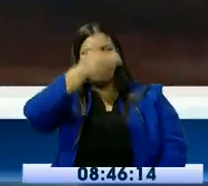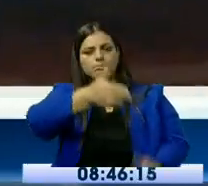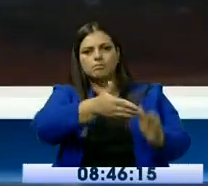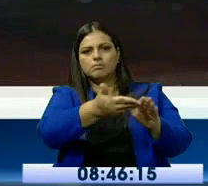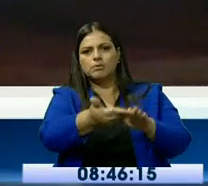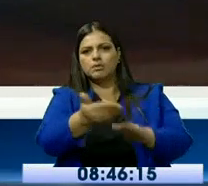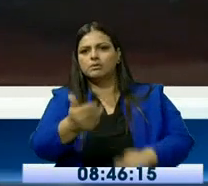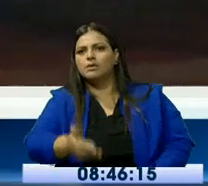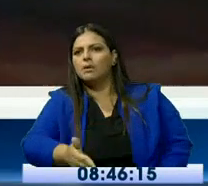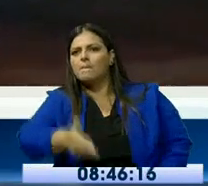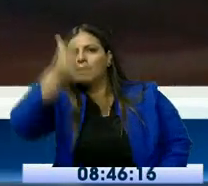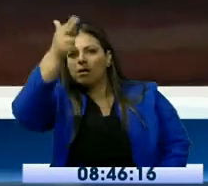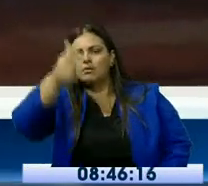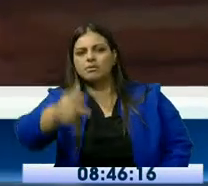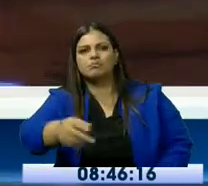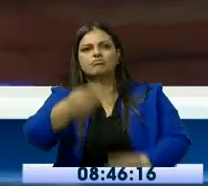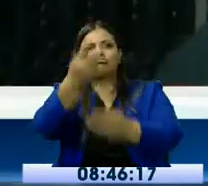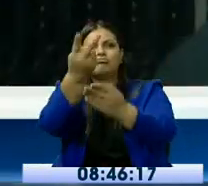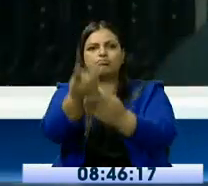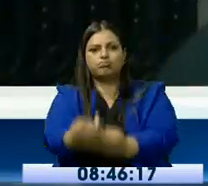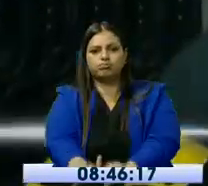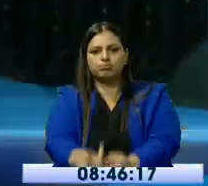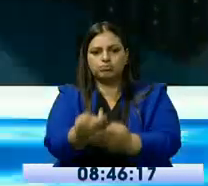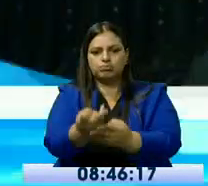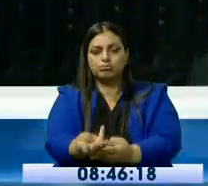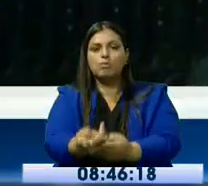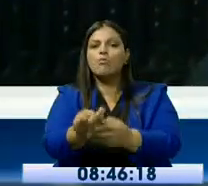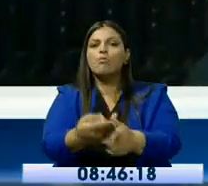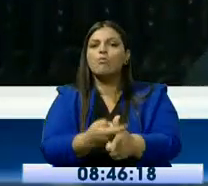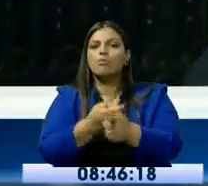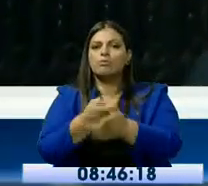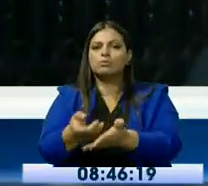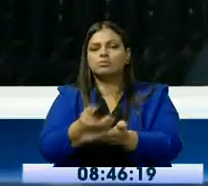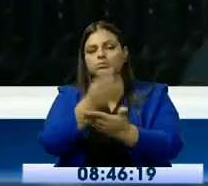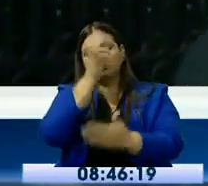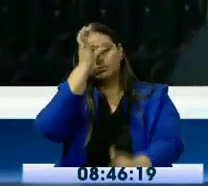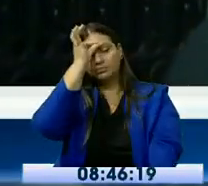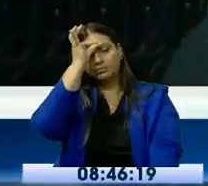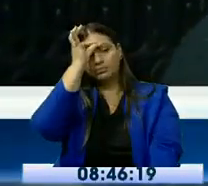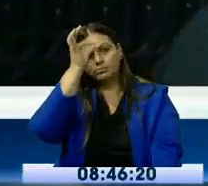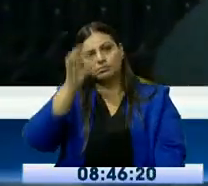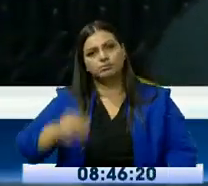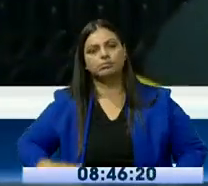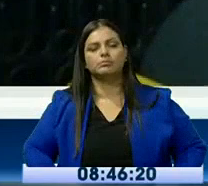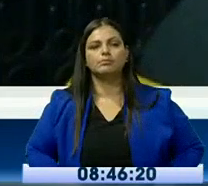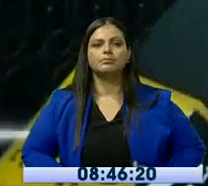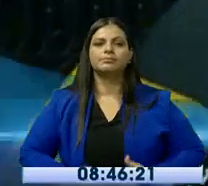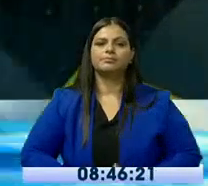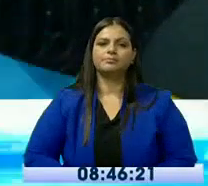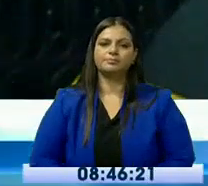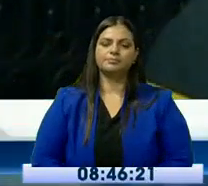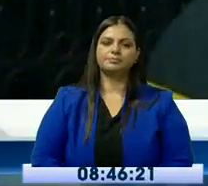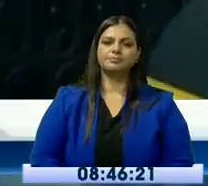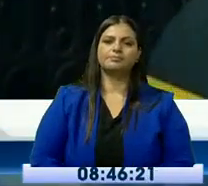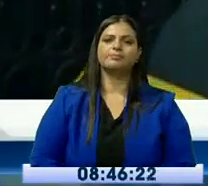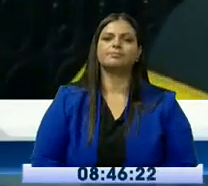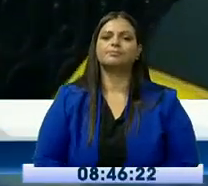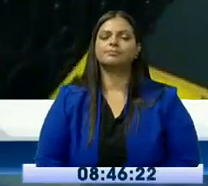ya anochecer, dos ciudadanos de nacionalidad colombiana fueron heridos por impactos de proyectil de arma de